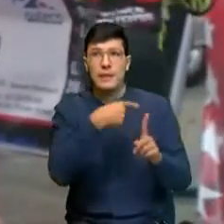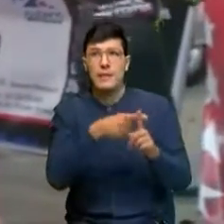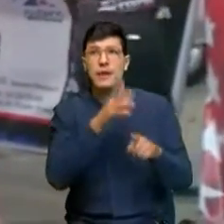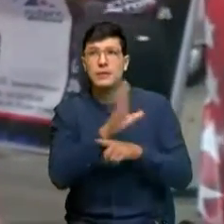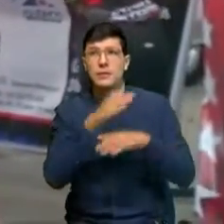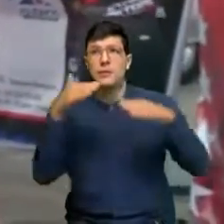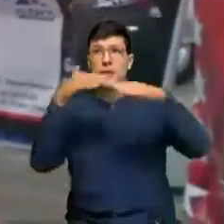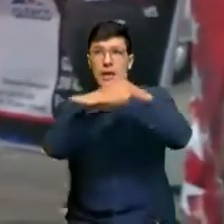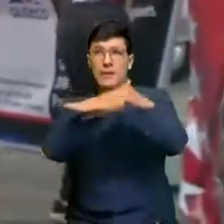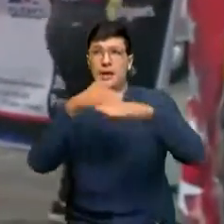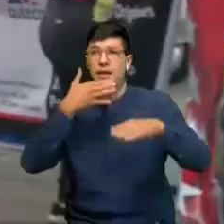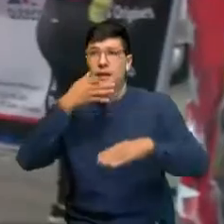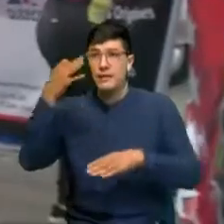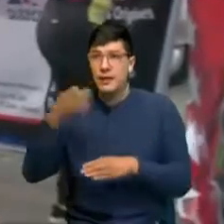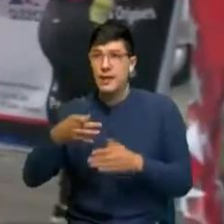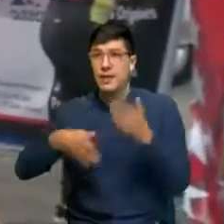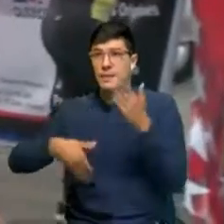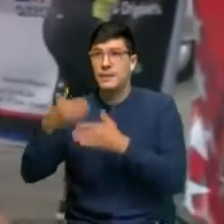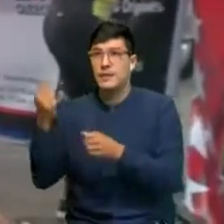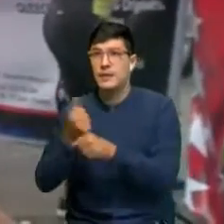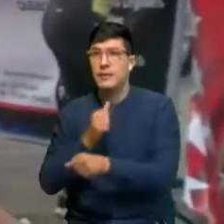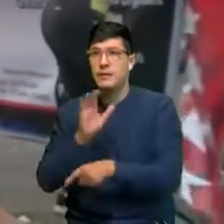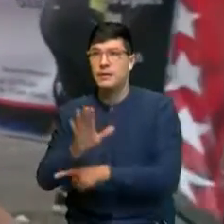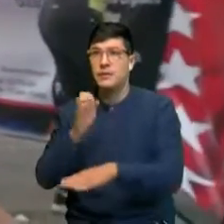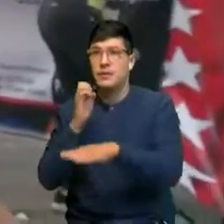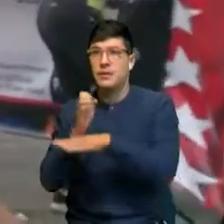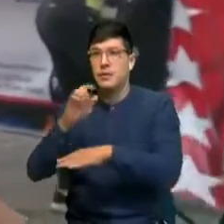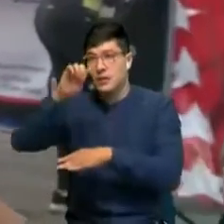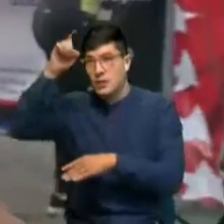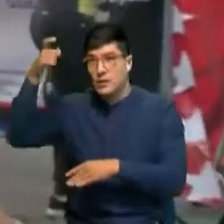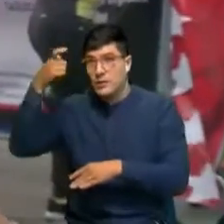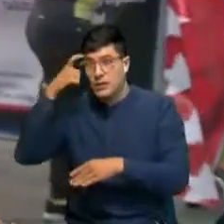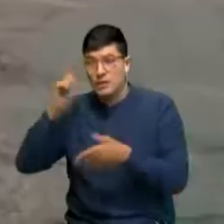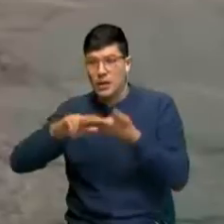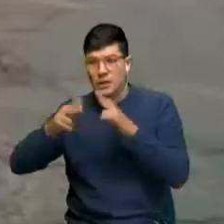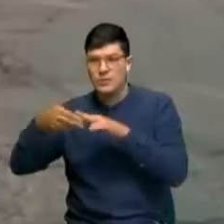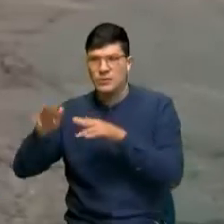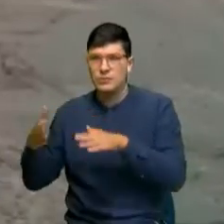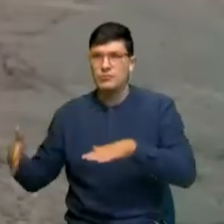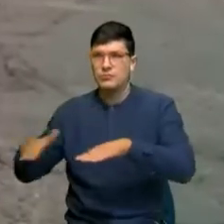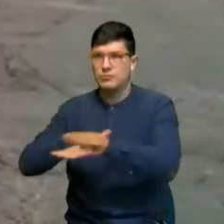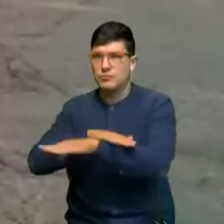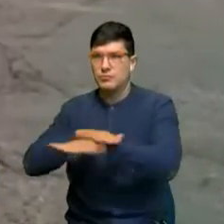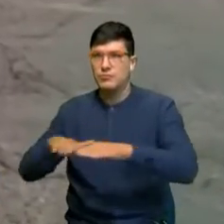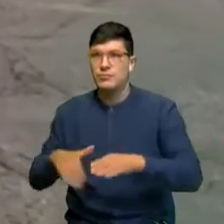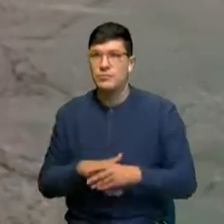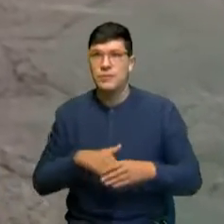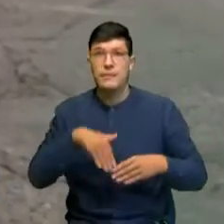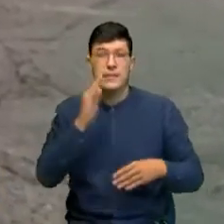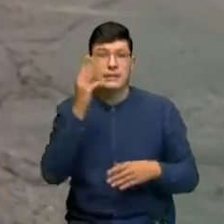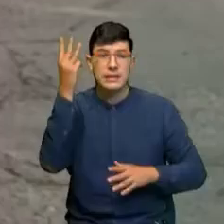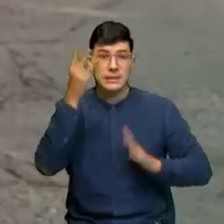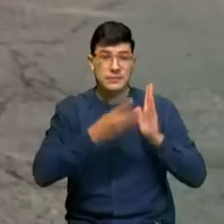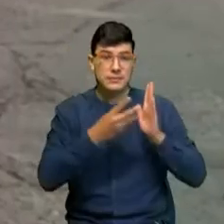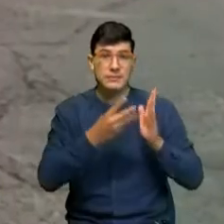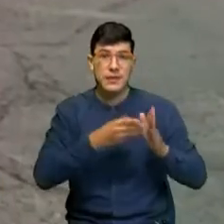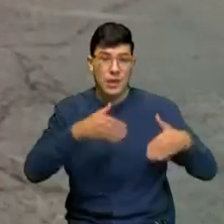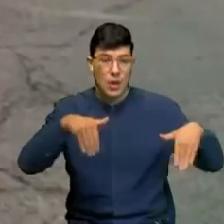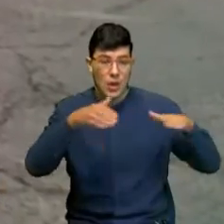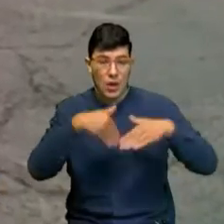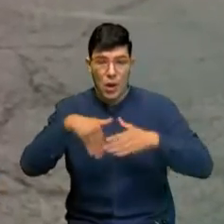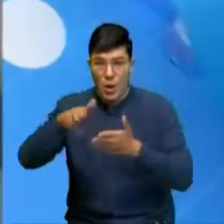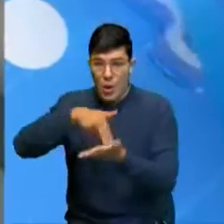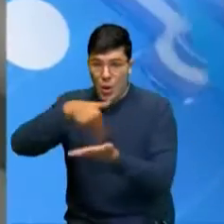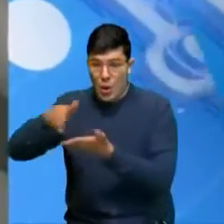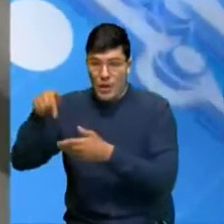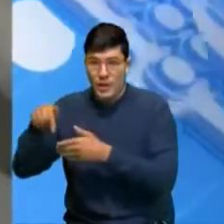y el cual empezaron a trabajar de alados entes gubernamentales en cuanto a tapar los huevos van más de tres mil huecos pintados en bucaramanga